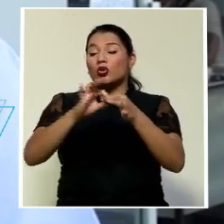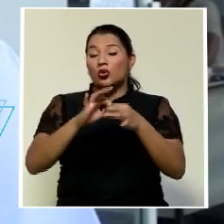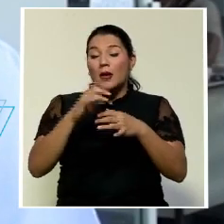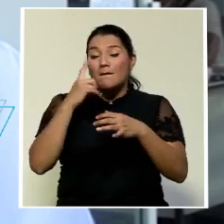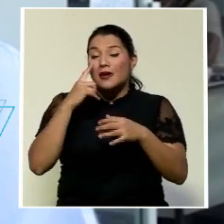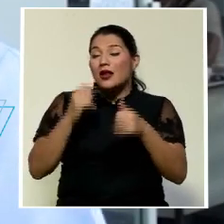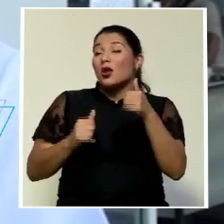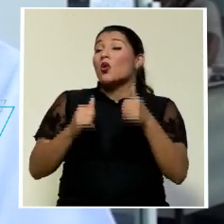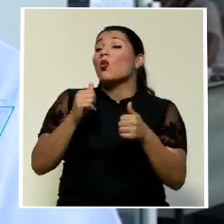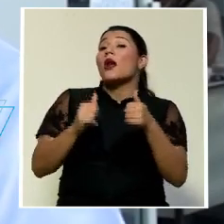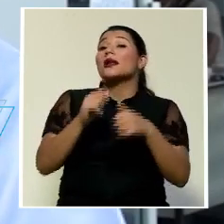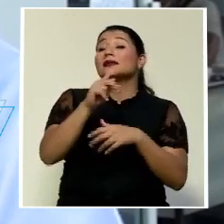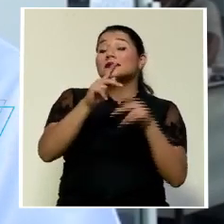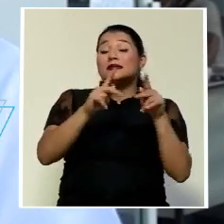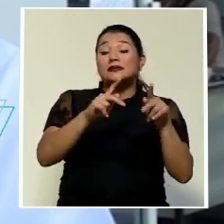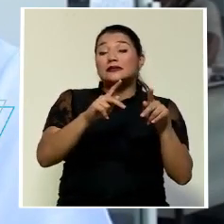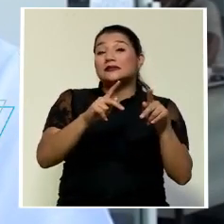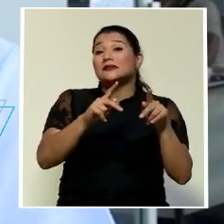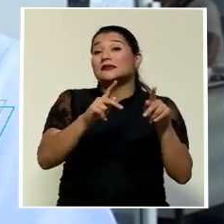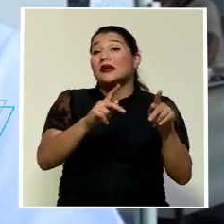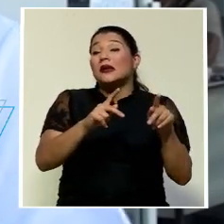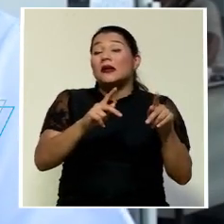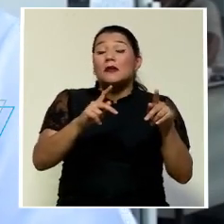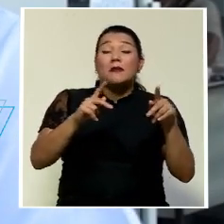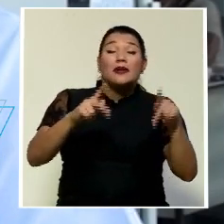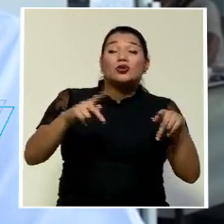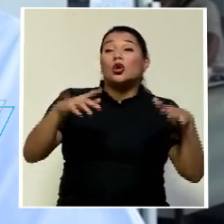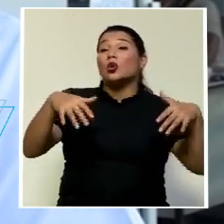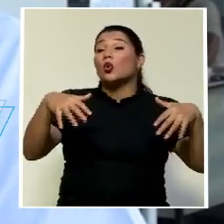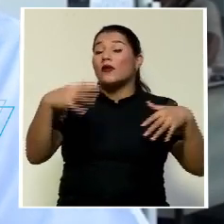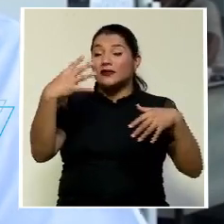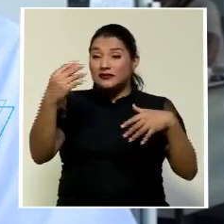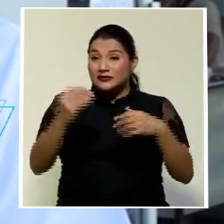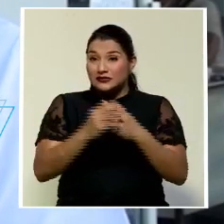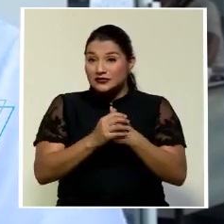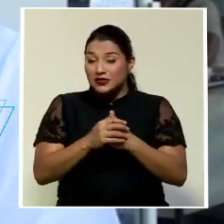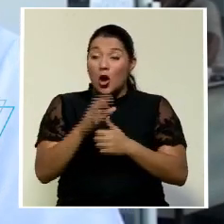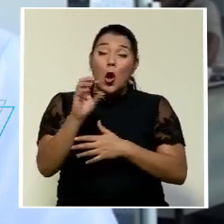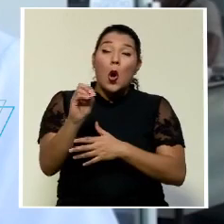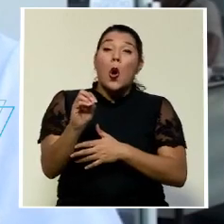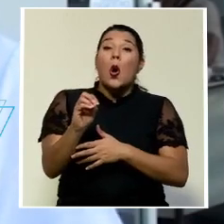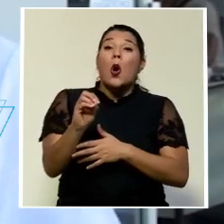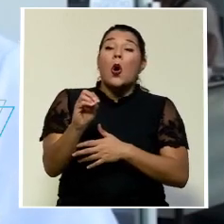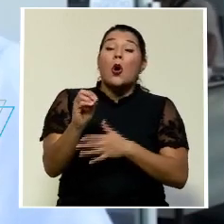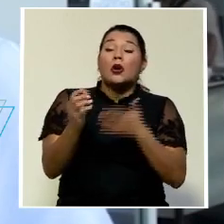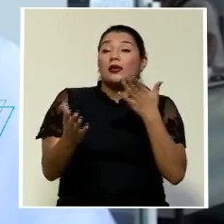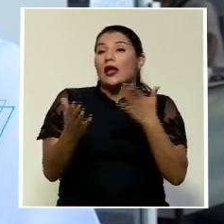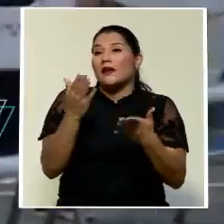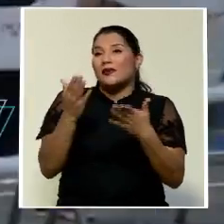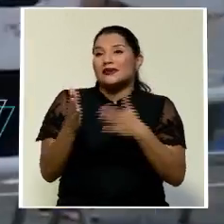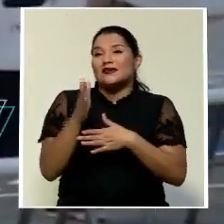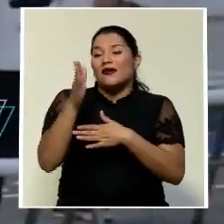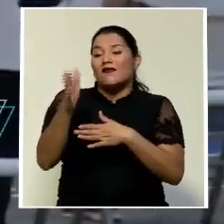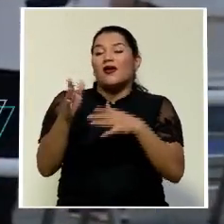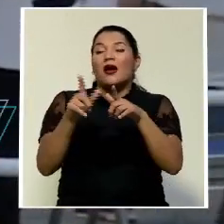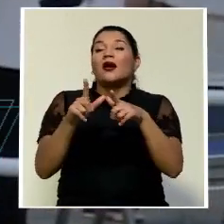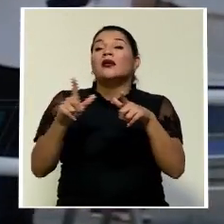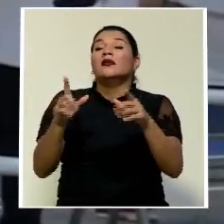cuáles poblaciones no se ha ido a comunidades un poquito más